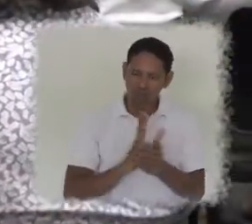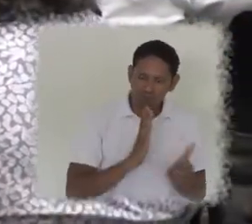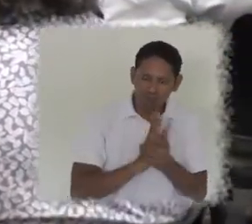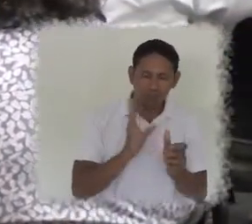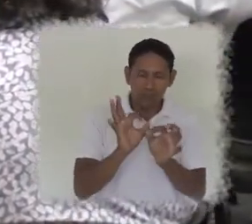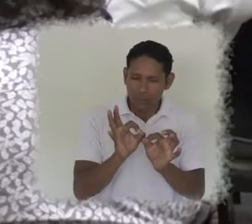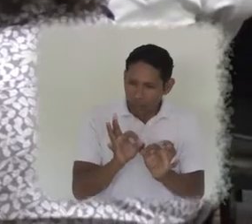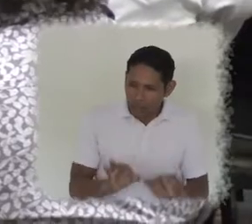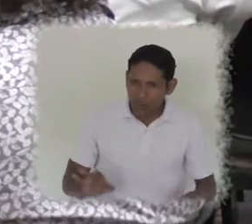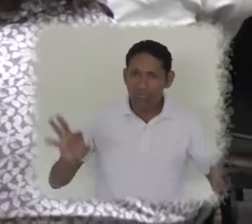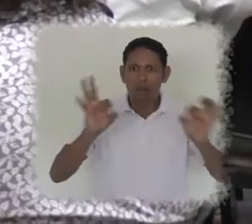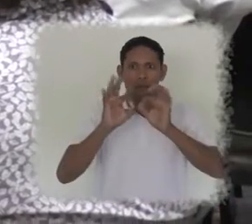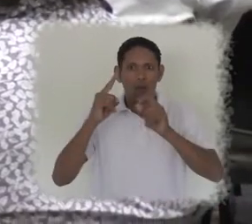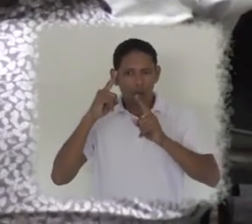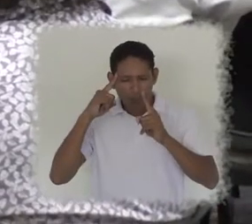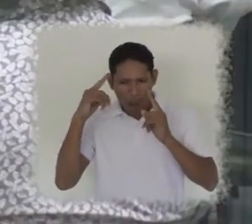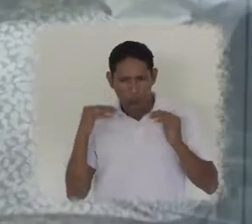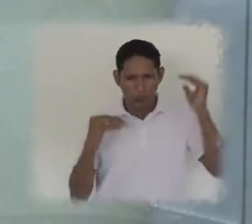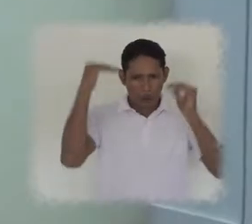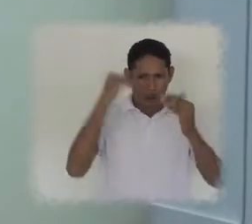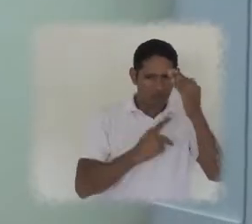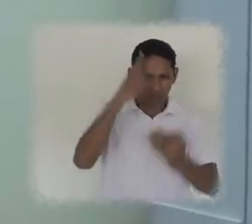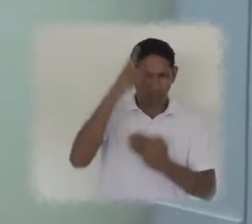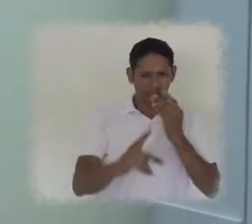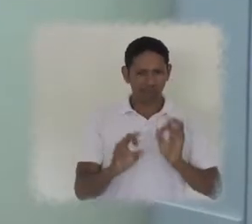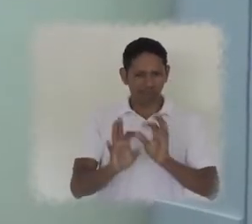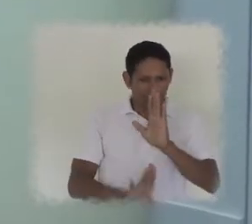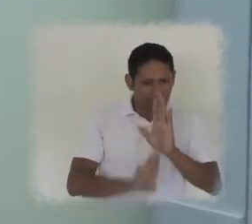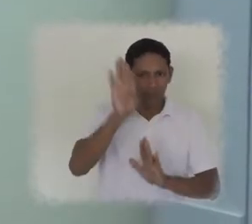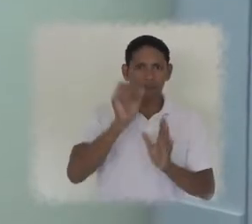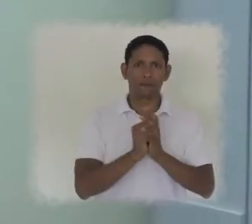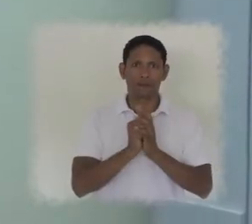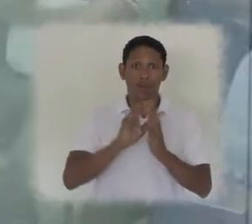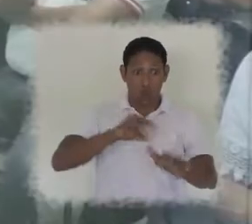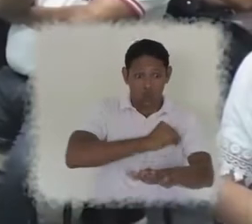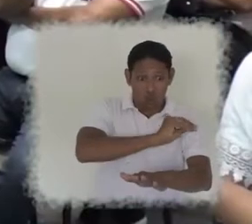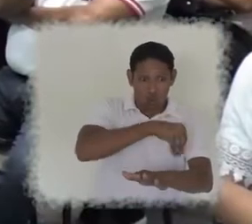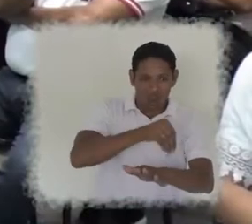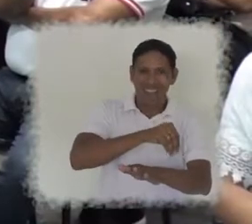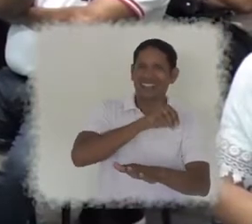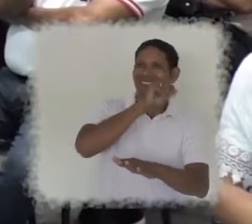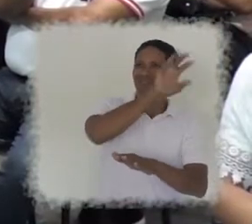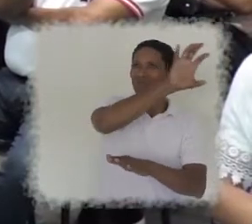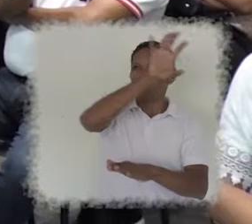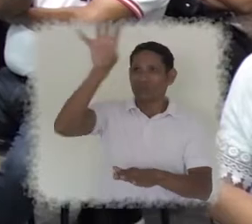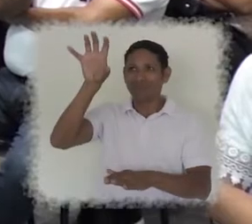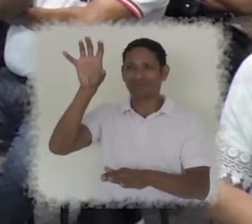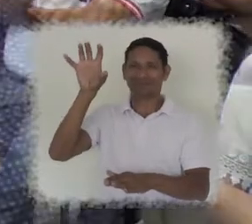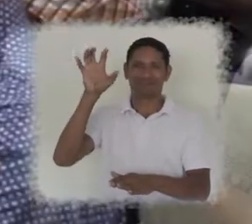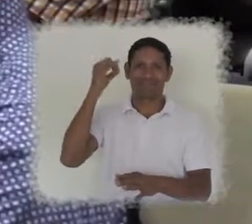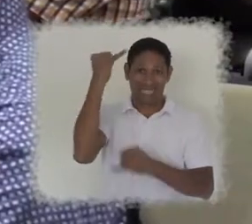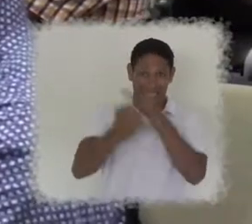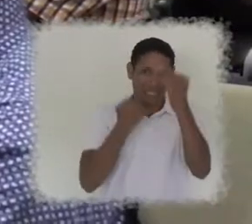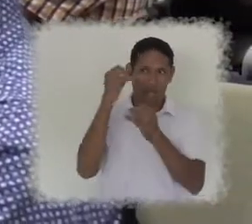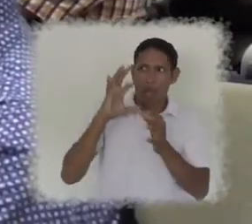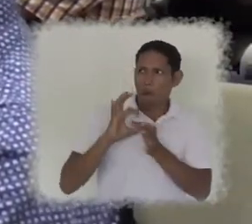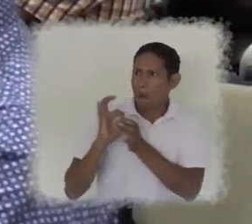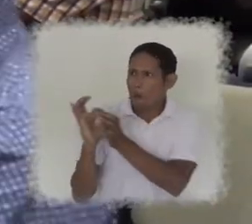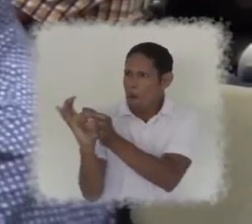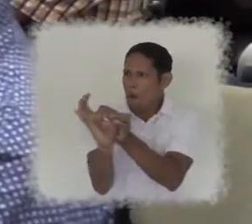alto nivel como factor esencial para la formulación competitiva de proyectos, la efectiva gestión internacional de recursos